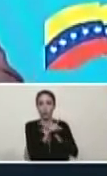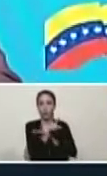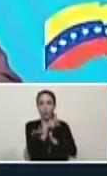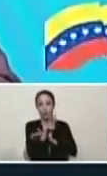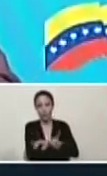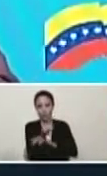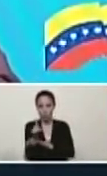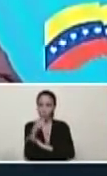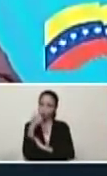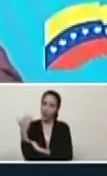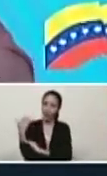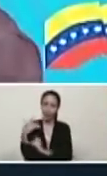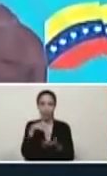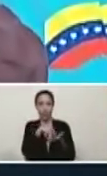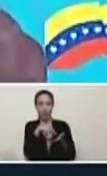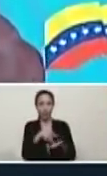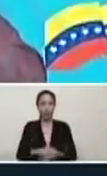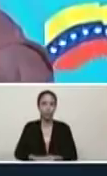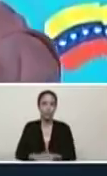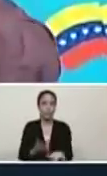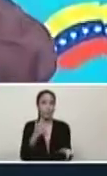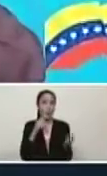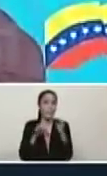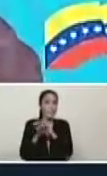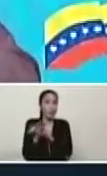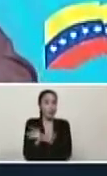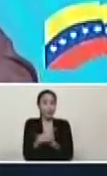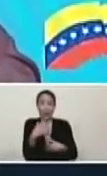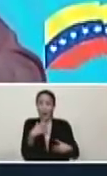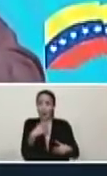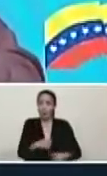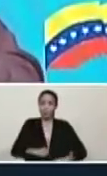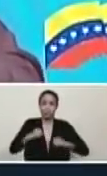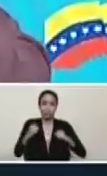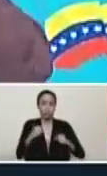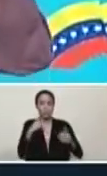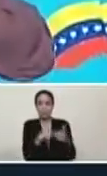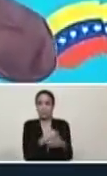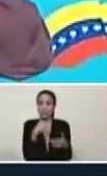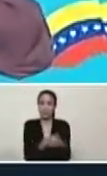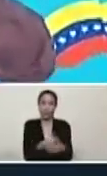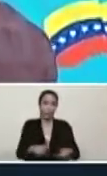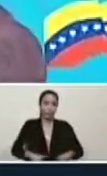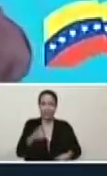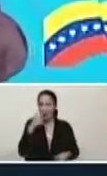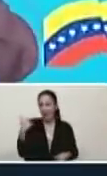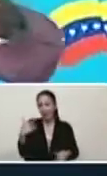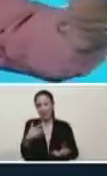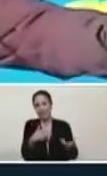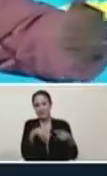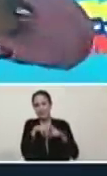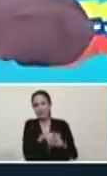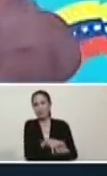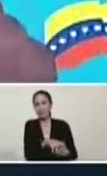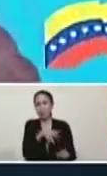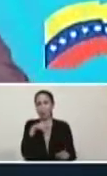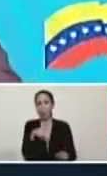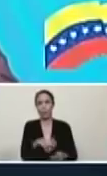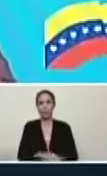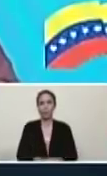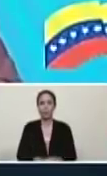patria, pero de una patria que había resistido una guerra horrible, terrible, de exterminio,